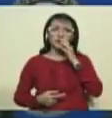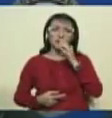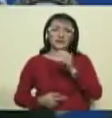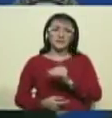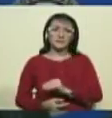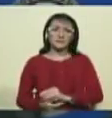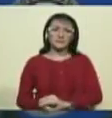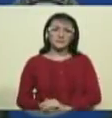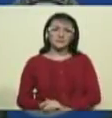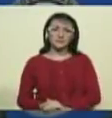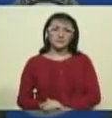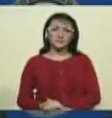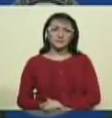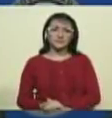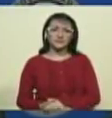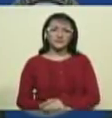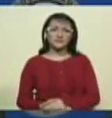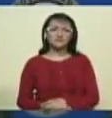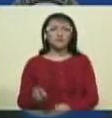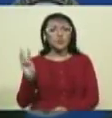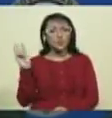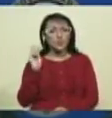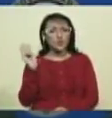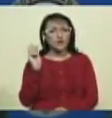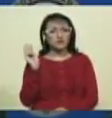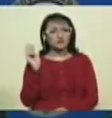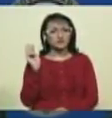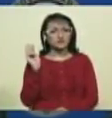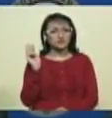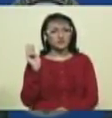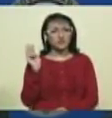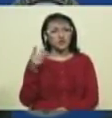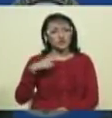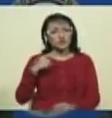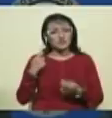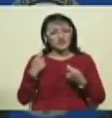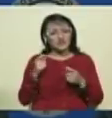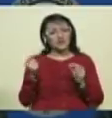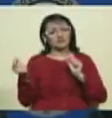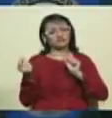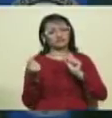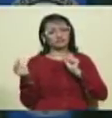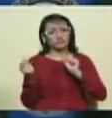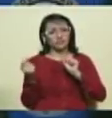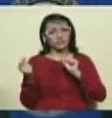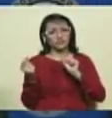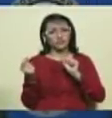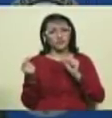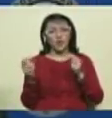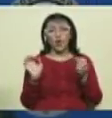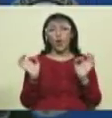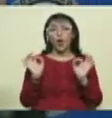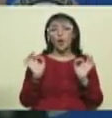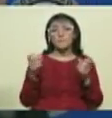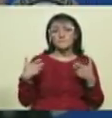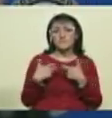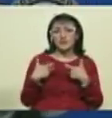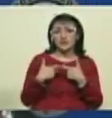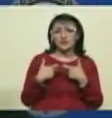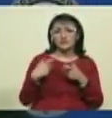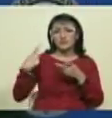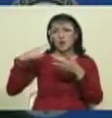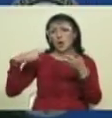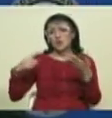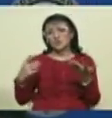ello, es con Washington que nosotros tenemos que tratar, que dialogar o que pelear incluso. Los demás son